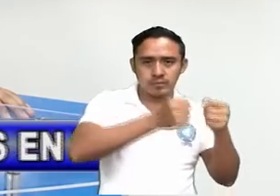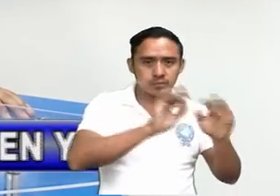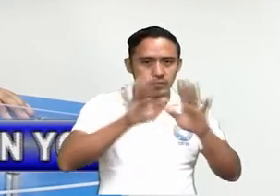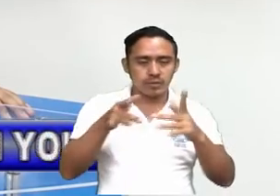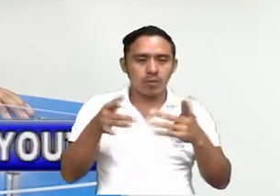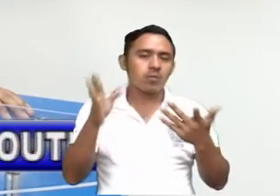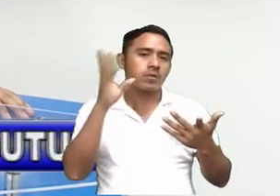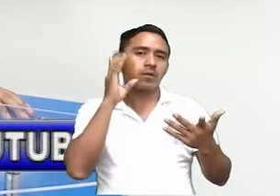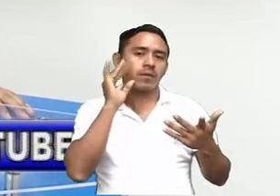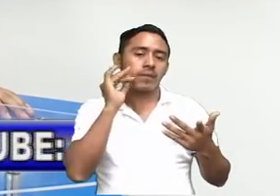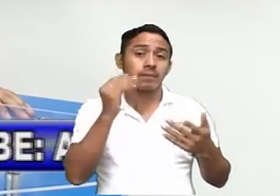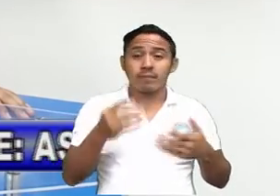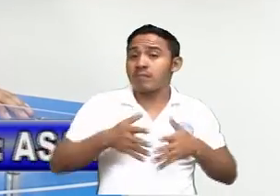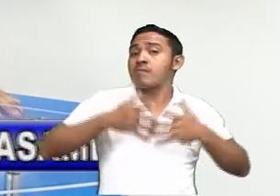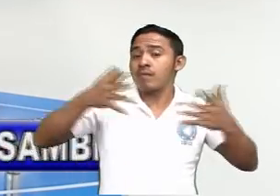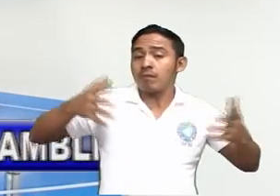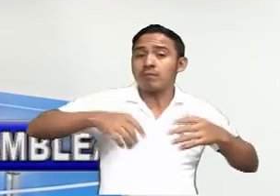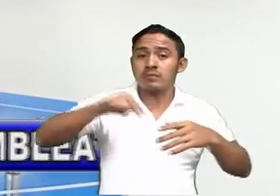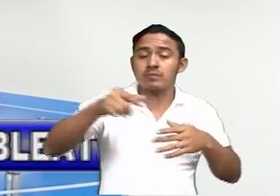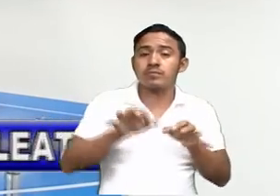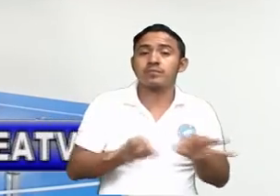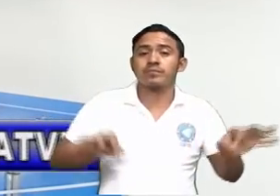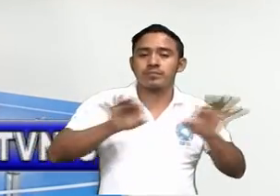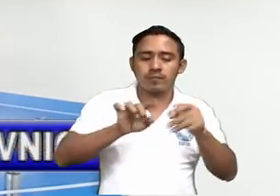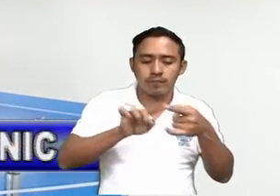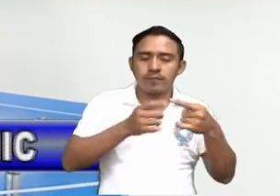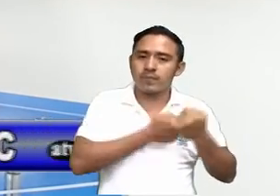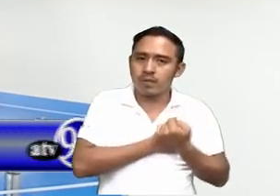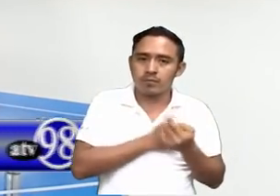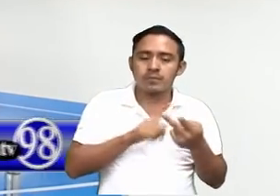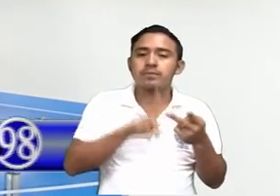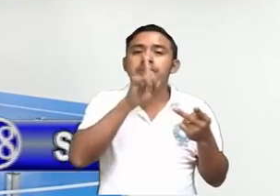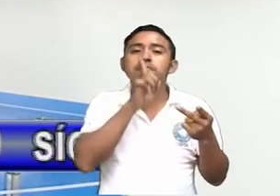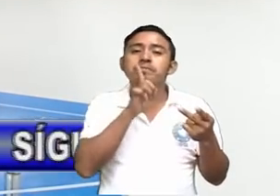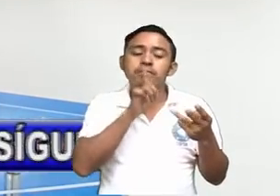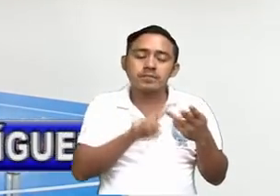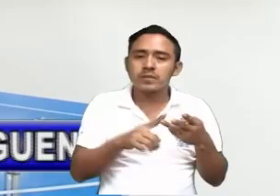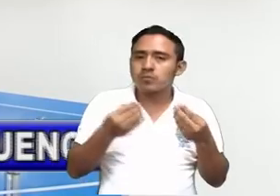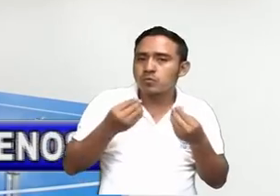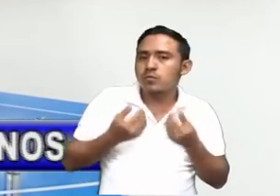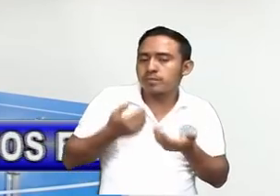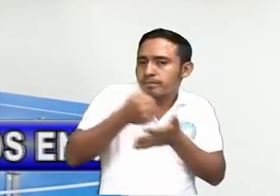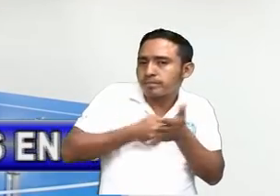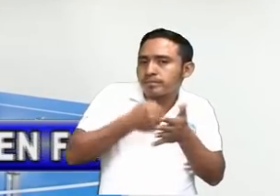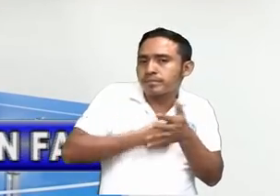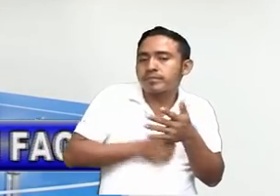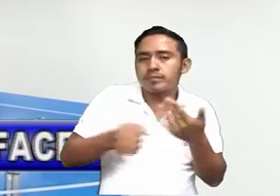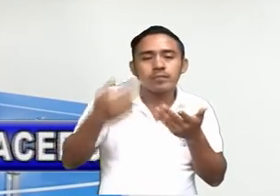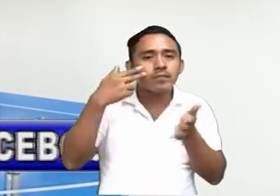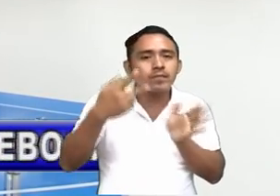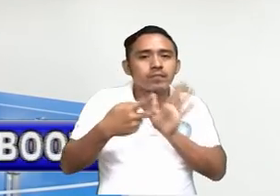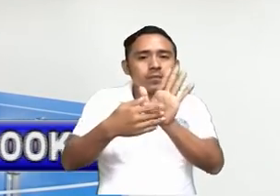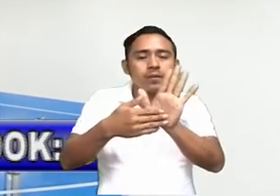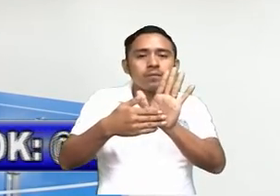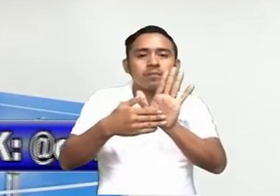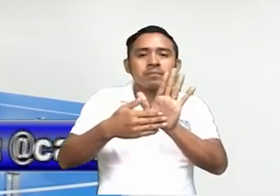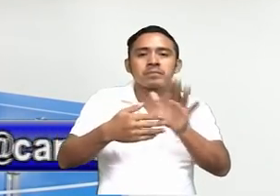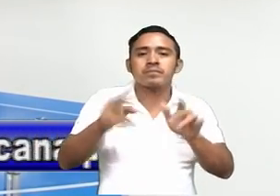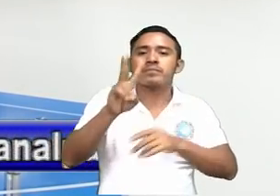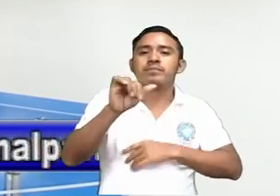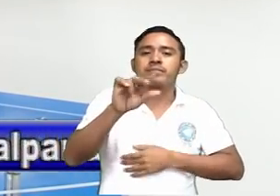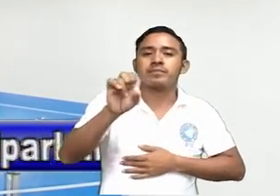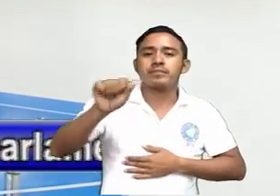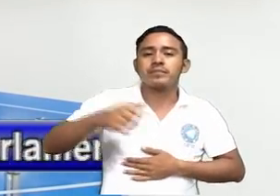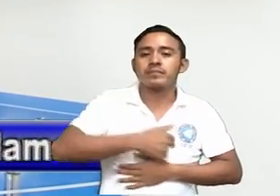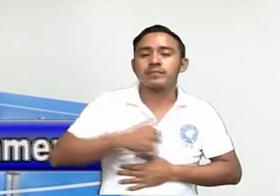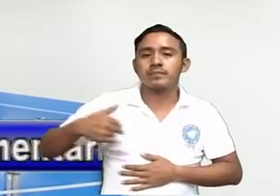experiencia enriquecedora y una de las claves es tener amor, paciencia y dedicación. A continuación veamos un reporte especial que Vanessa Paz nos